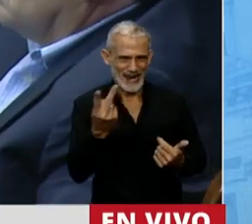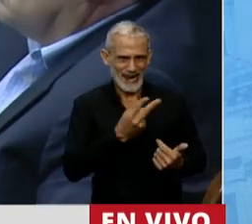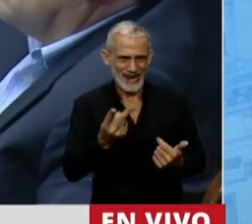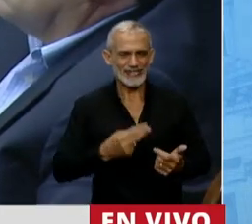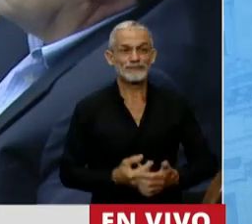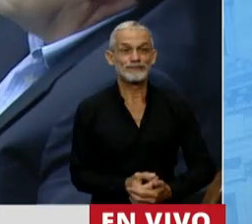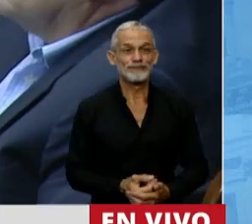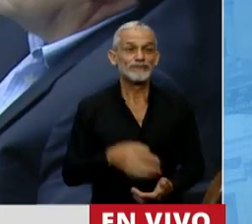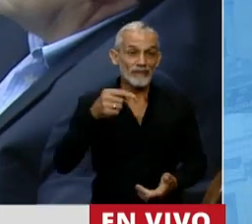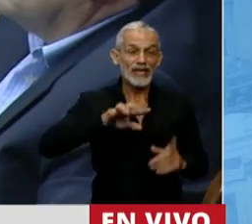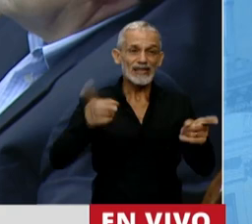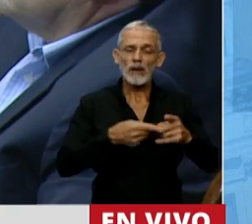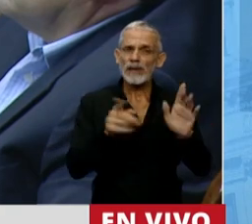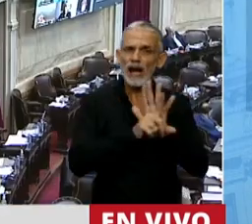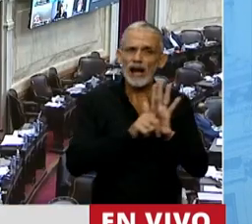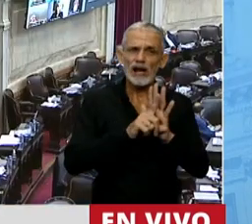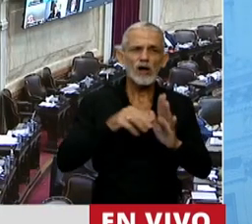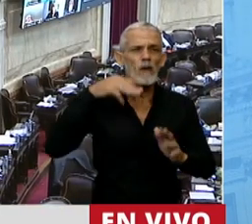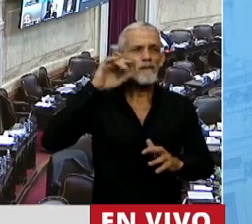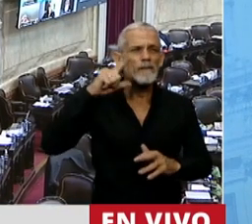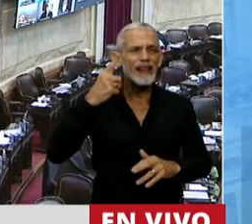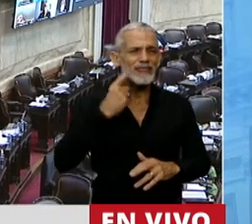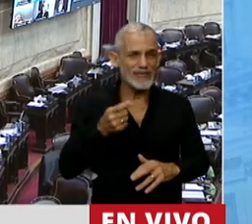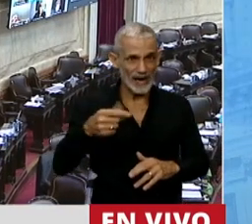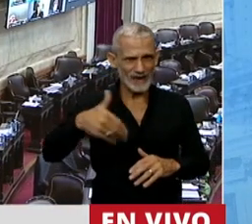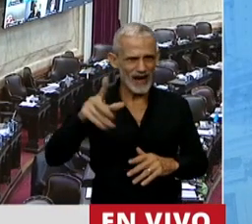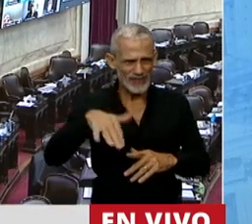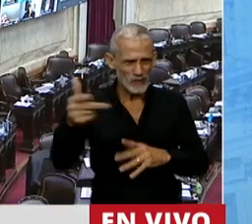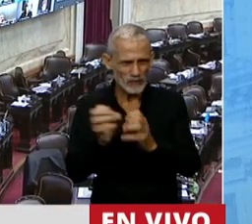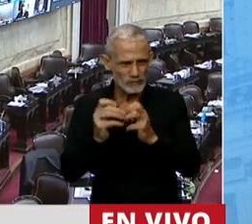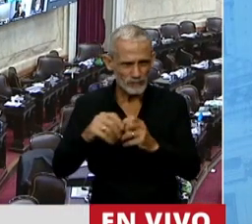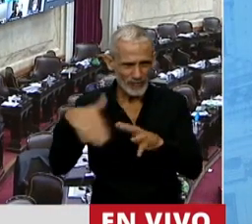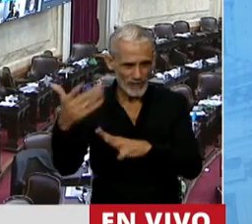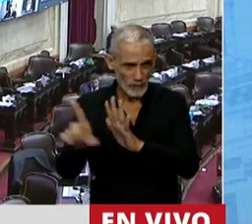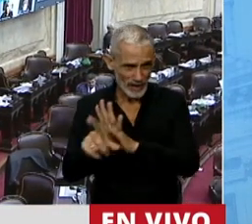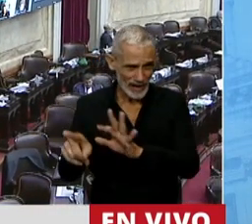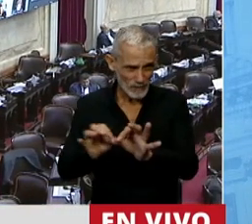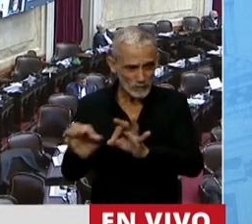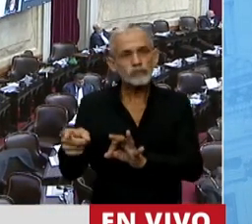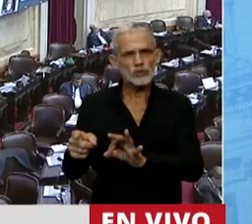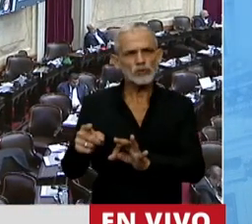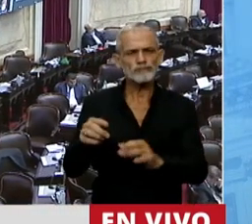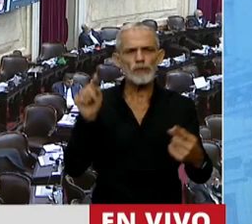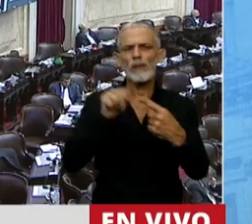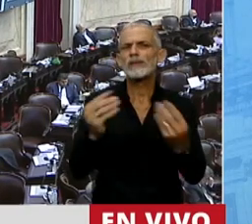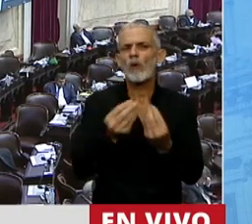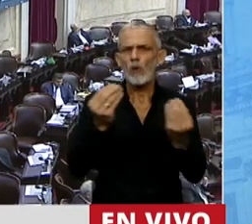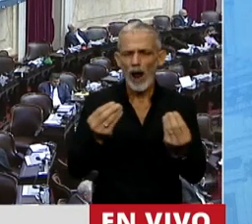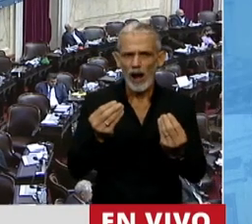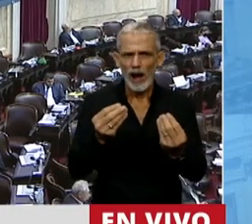entre otros, la ley a los 1000 días que vamos a trabajar después, contienen y